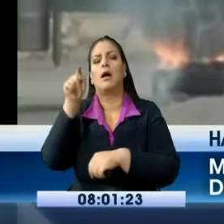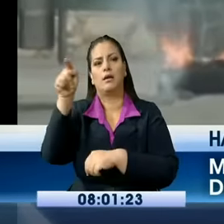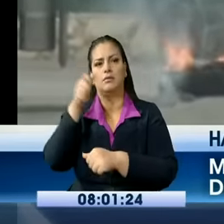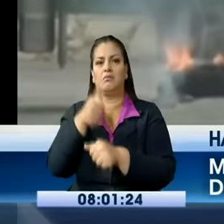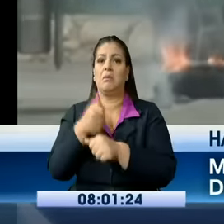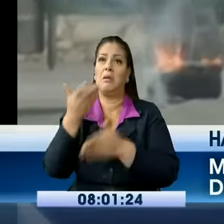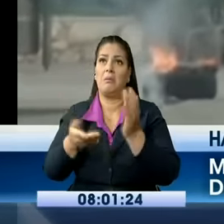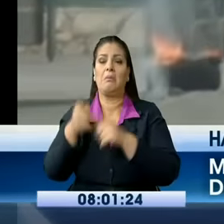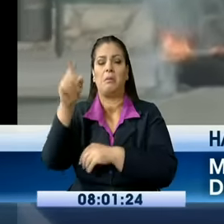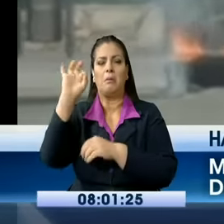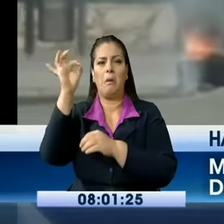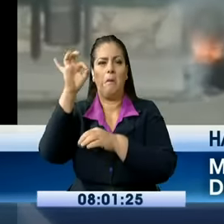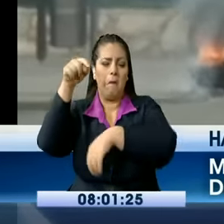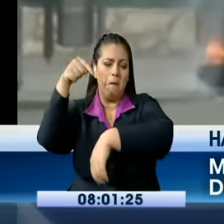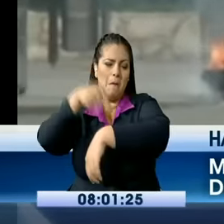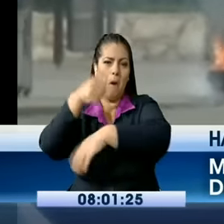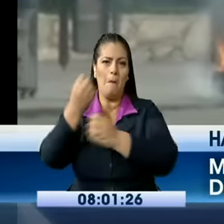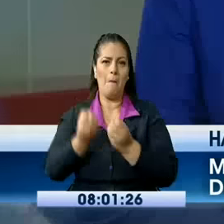informó Odette Camacho.